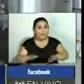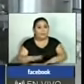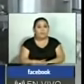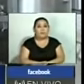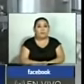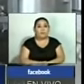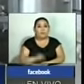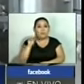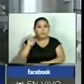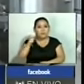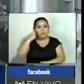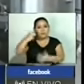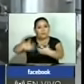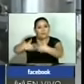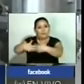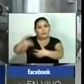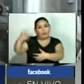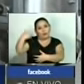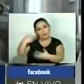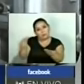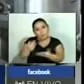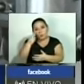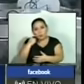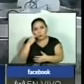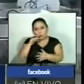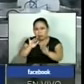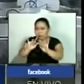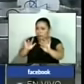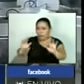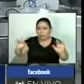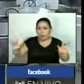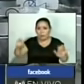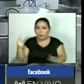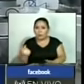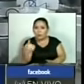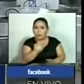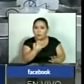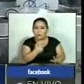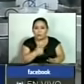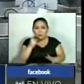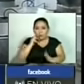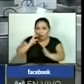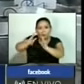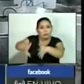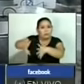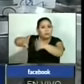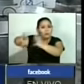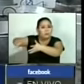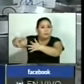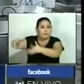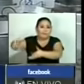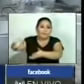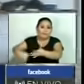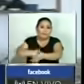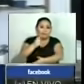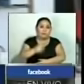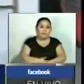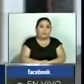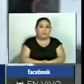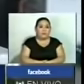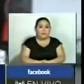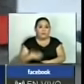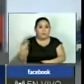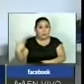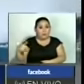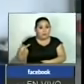Ahora el taller en el que antes producían los dulces quedó solo, sin personal y con mucha mercadería que lamentar. Hemos